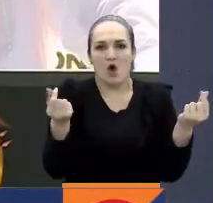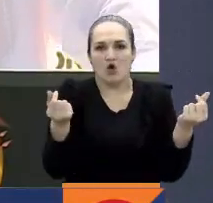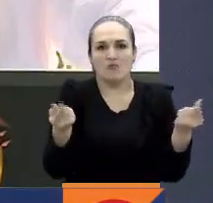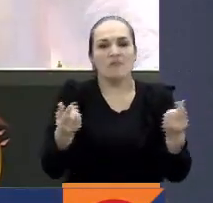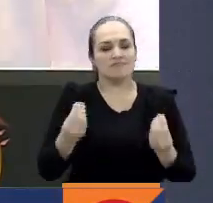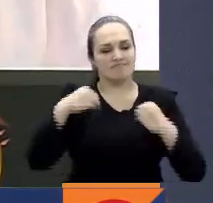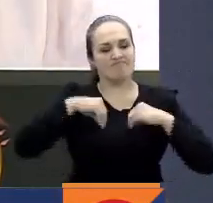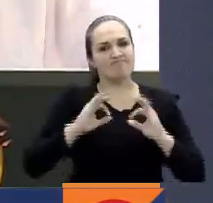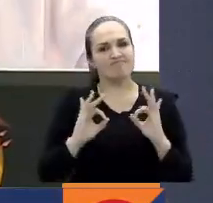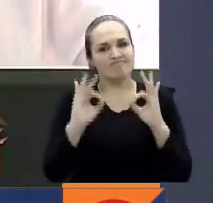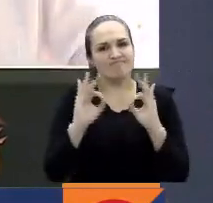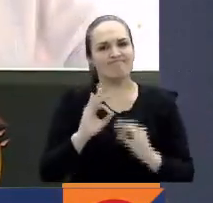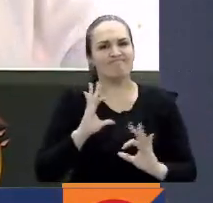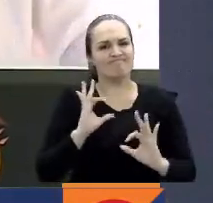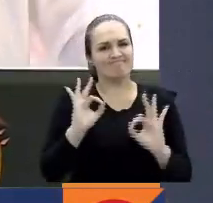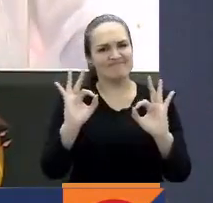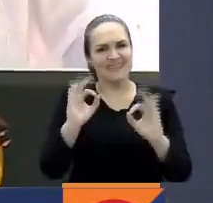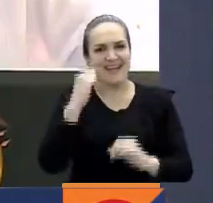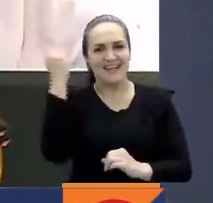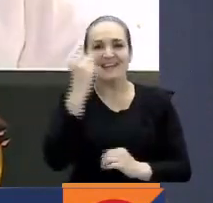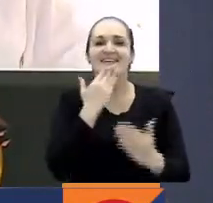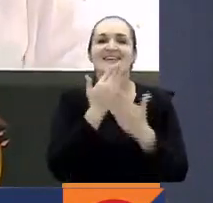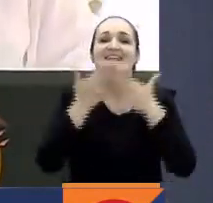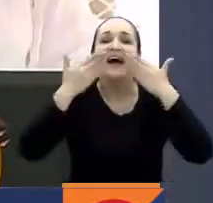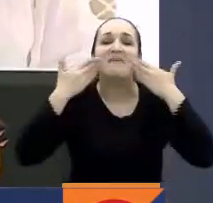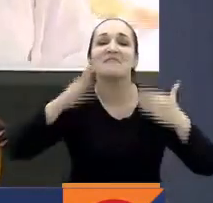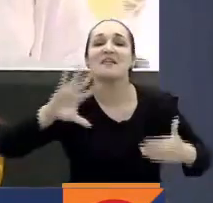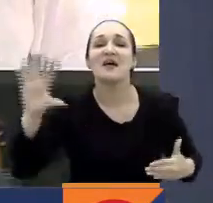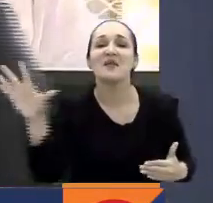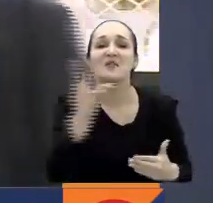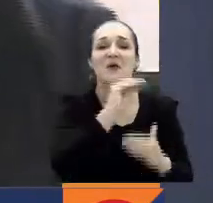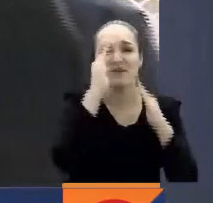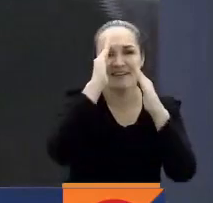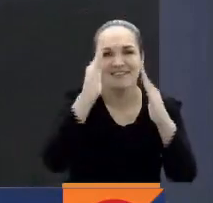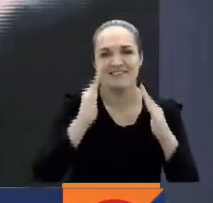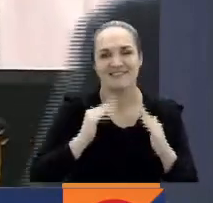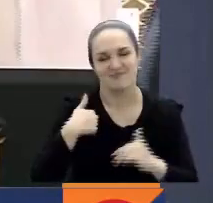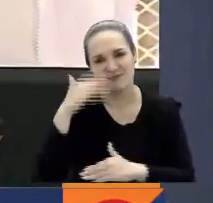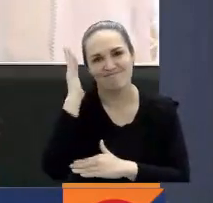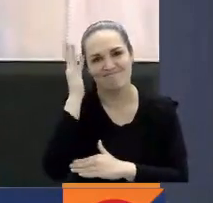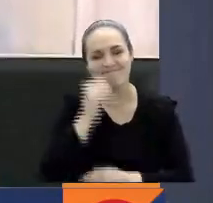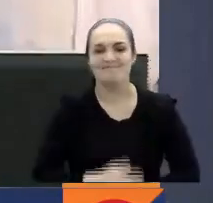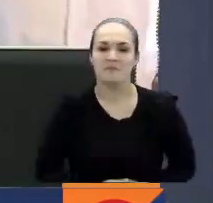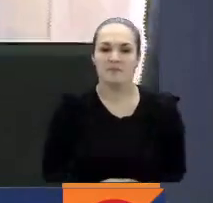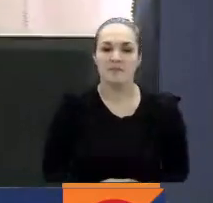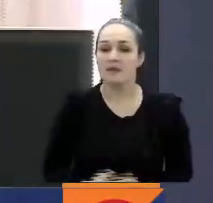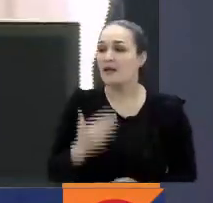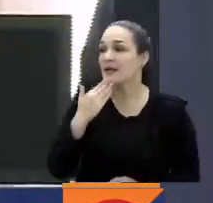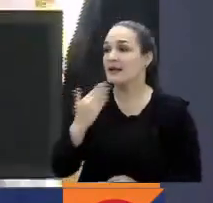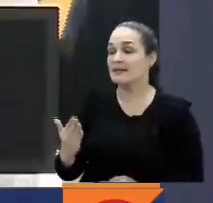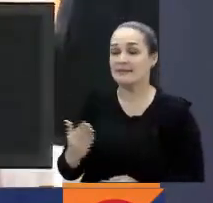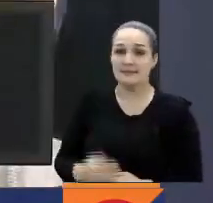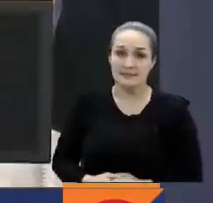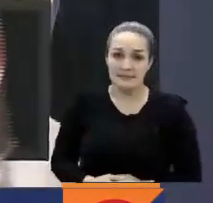bienestar general. Muy amables a todas y todos por haberme escuchado. Muchas gracias. Finaliza la